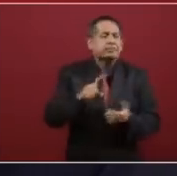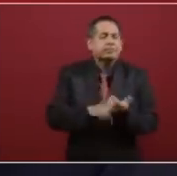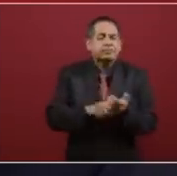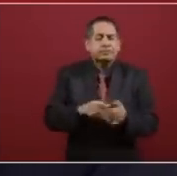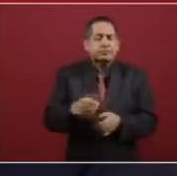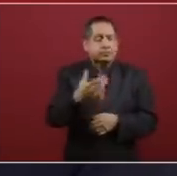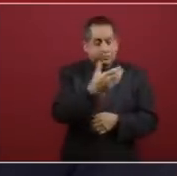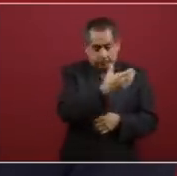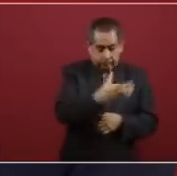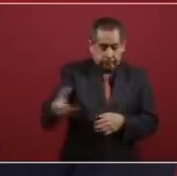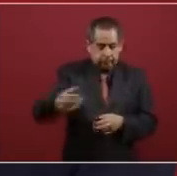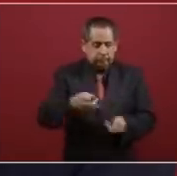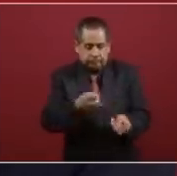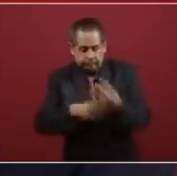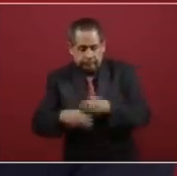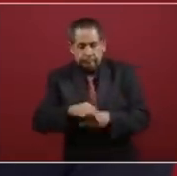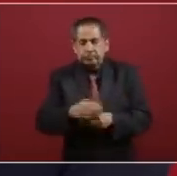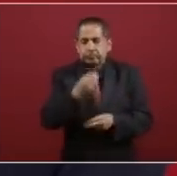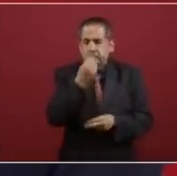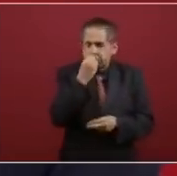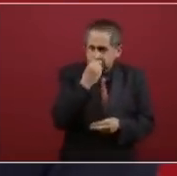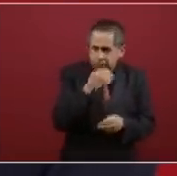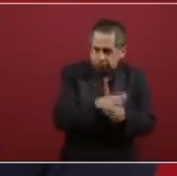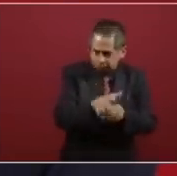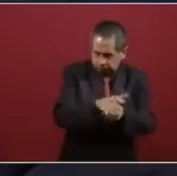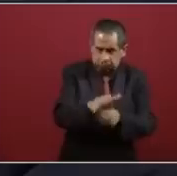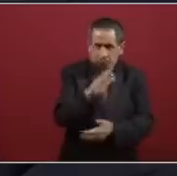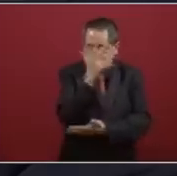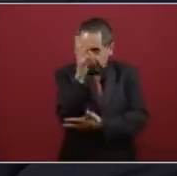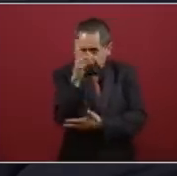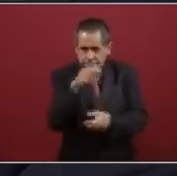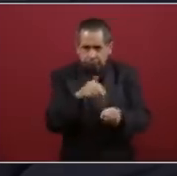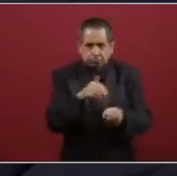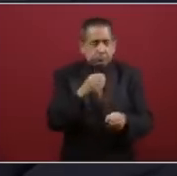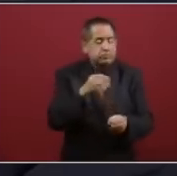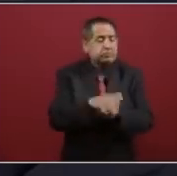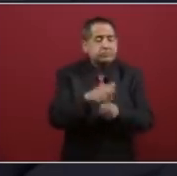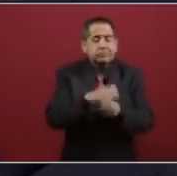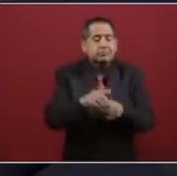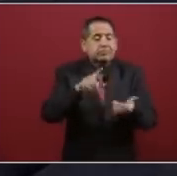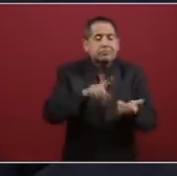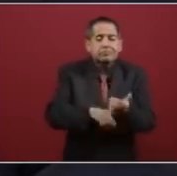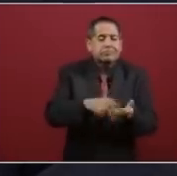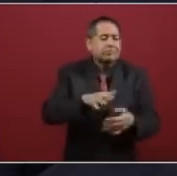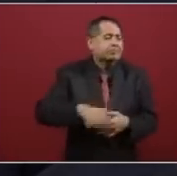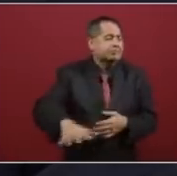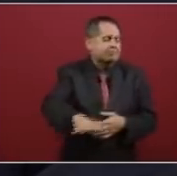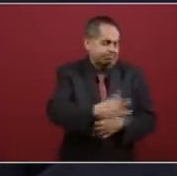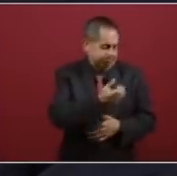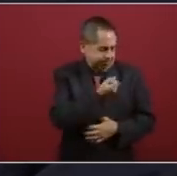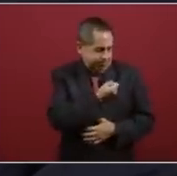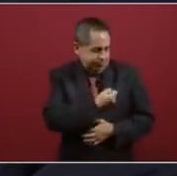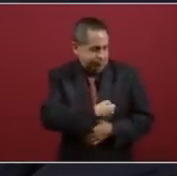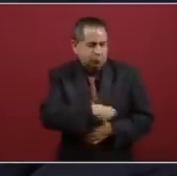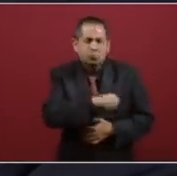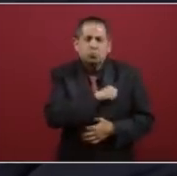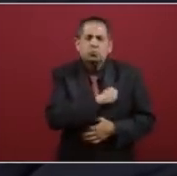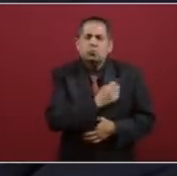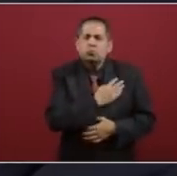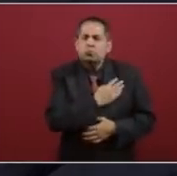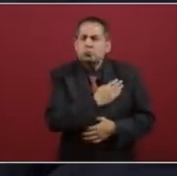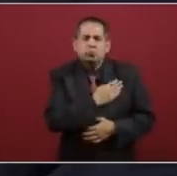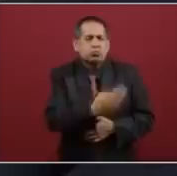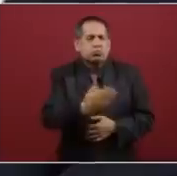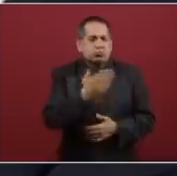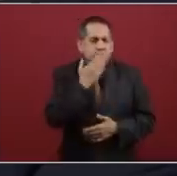producen alimentos o se siembran árboles, en el campo hay una forma de vida sana, buena,